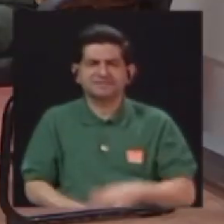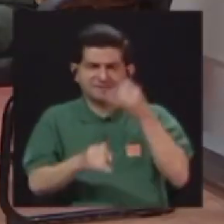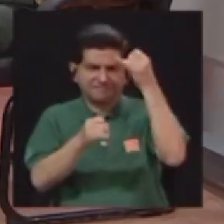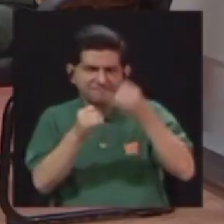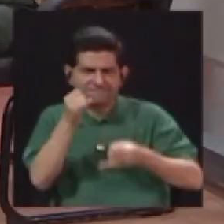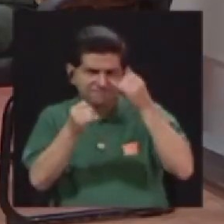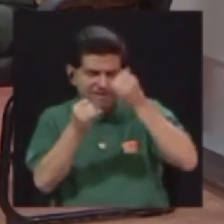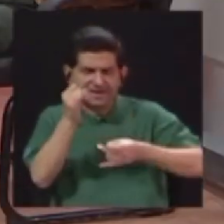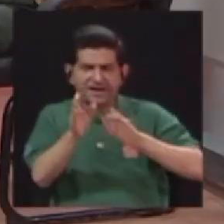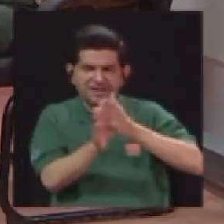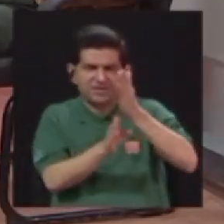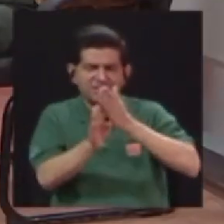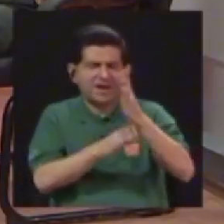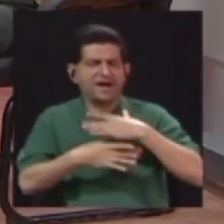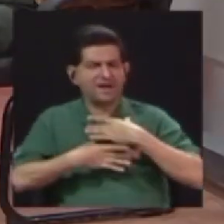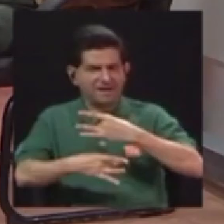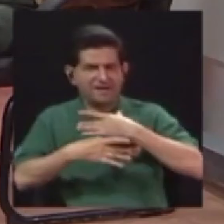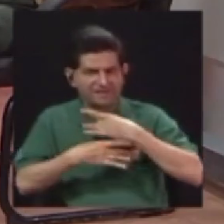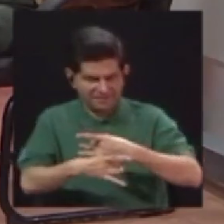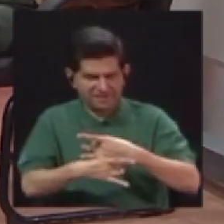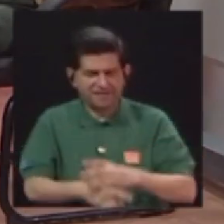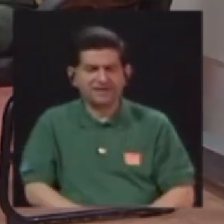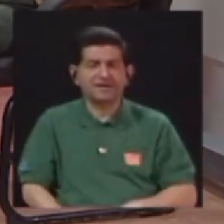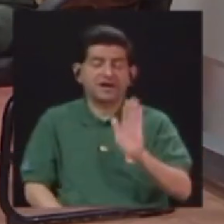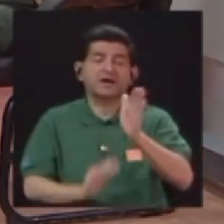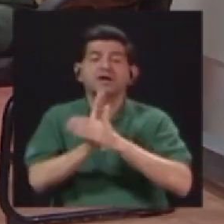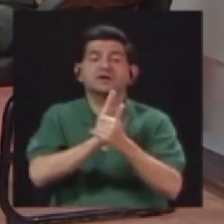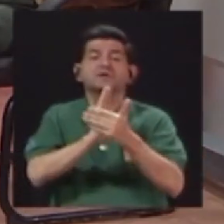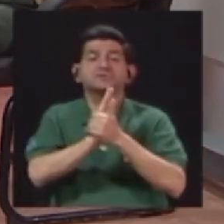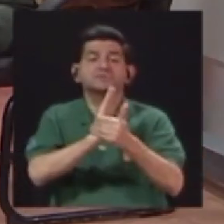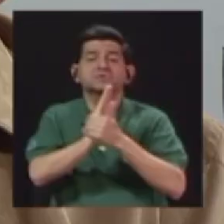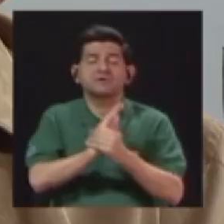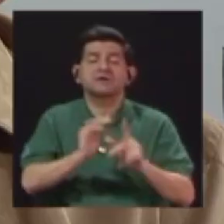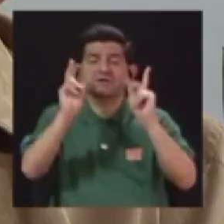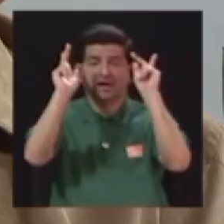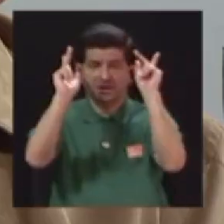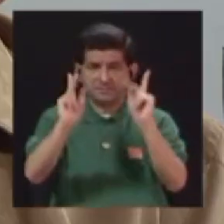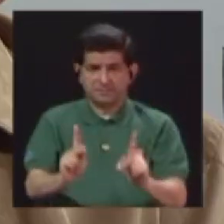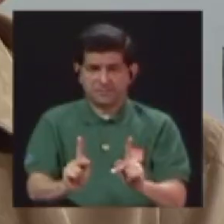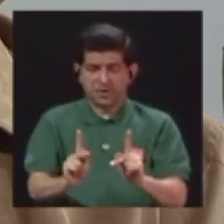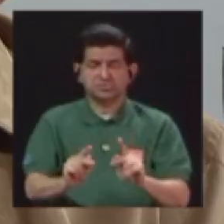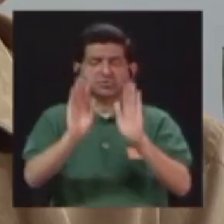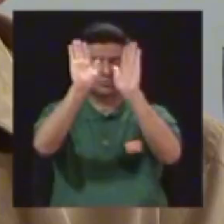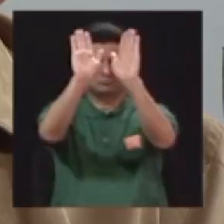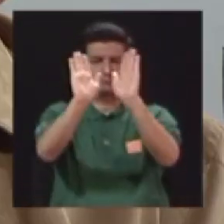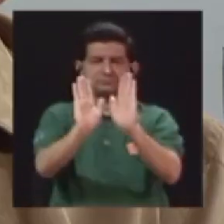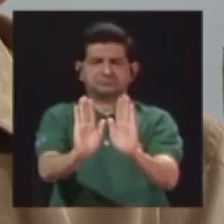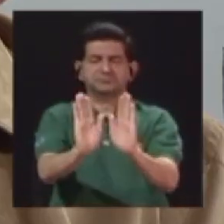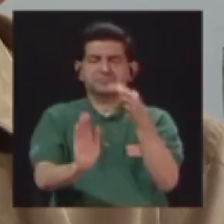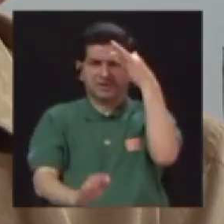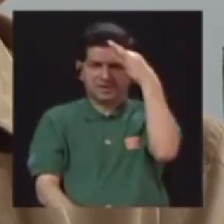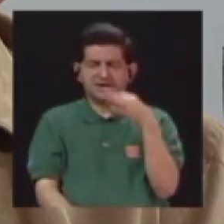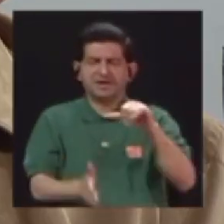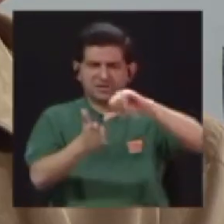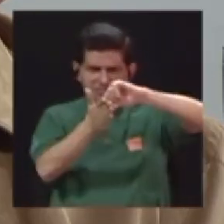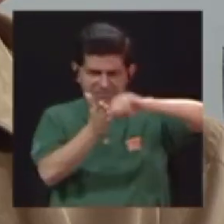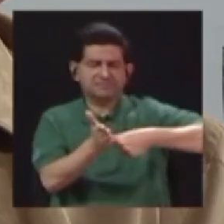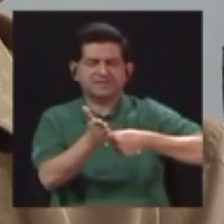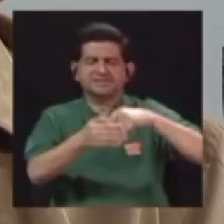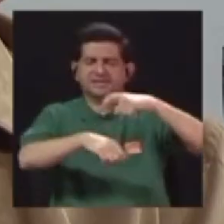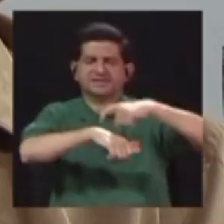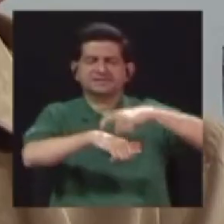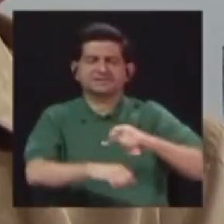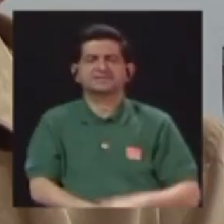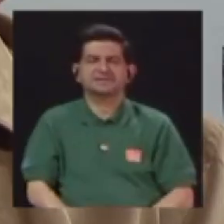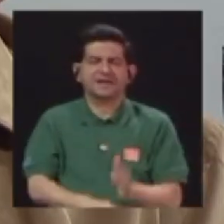carrera muy interesante. Además, sus dones de gran persona creo que se enfatizaron ahí.